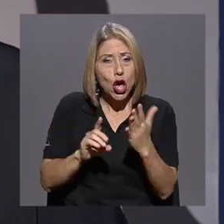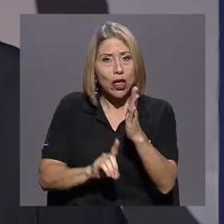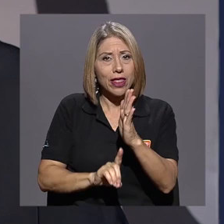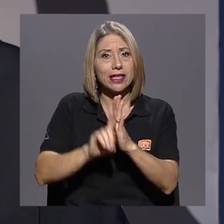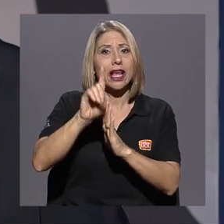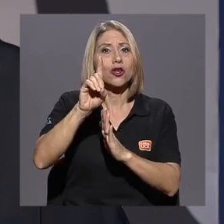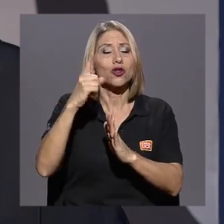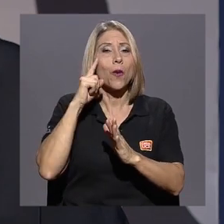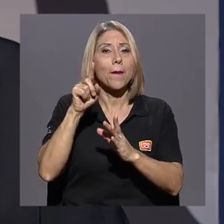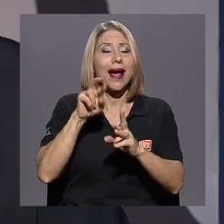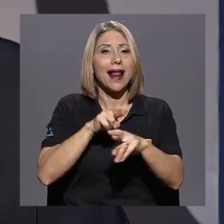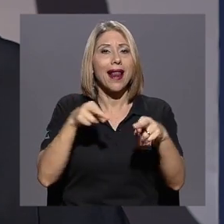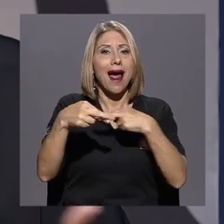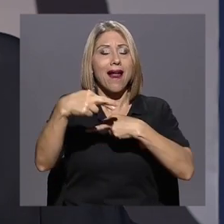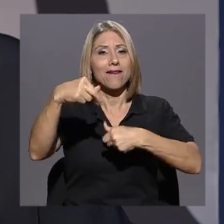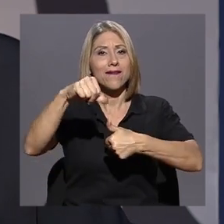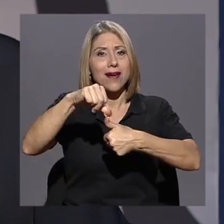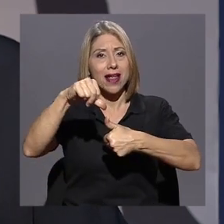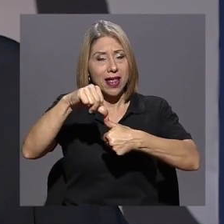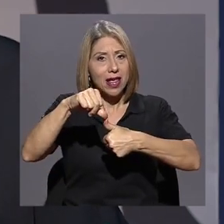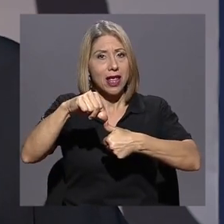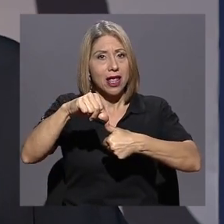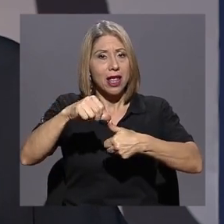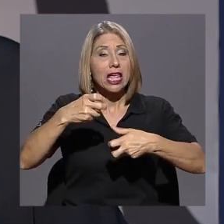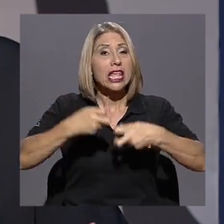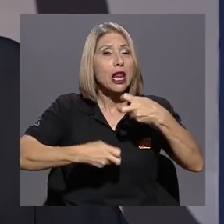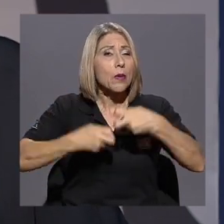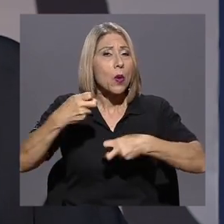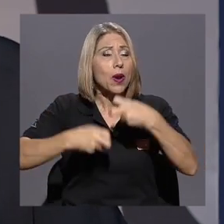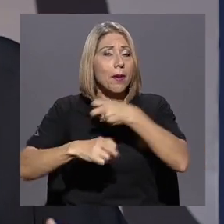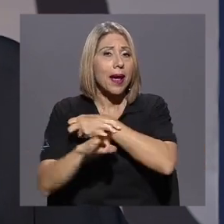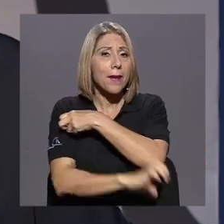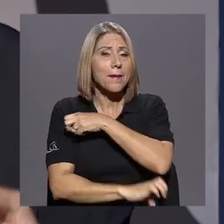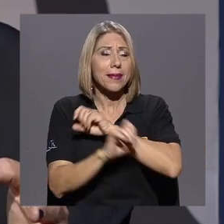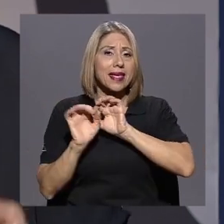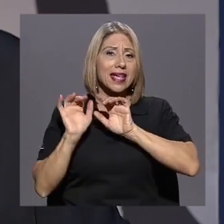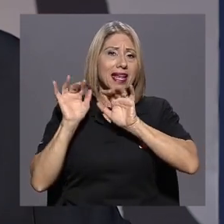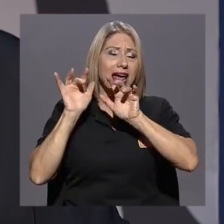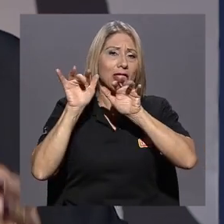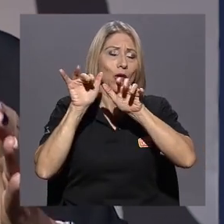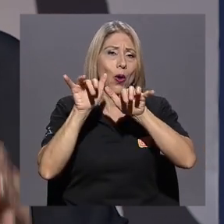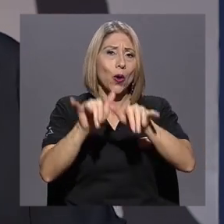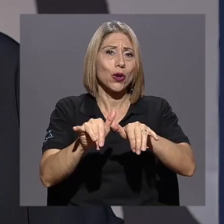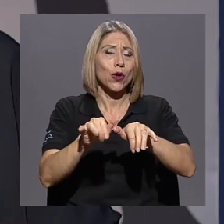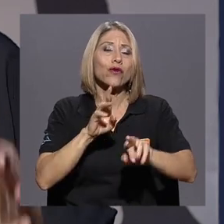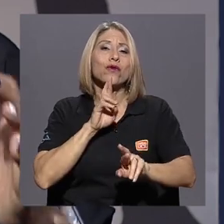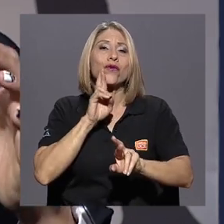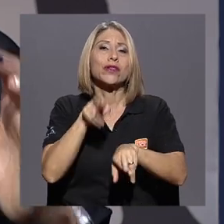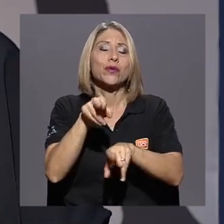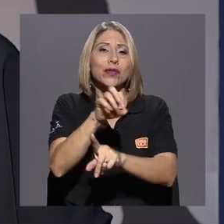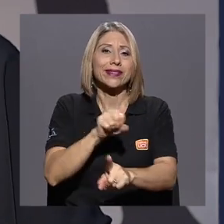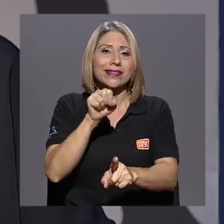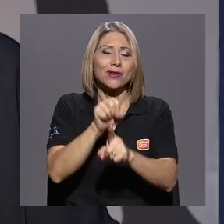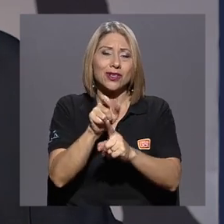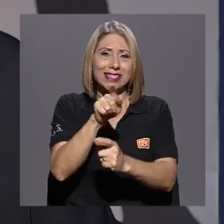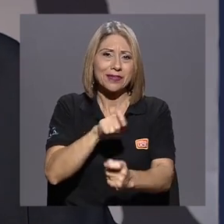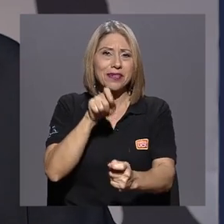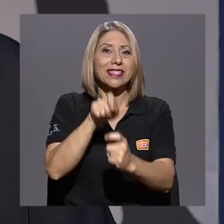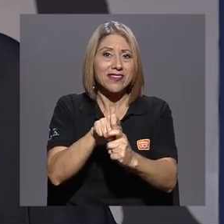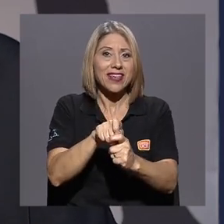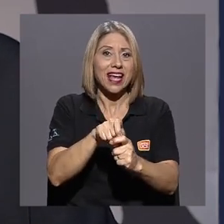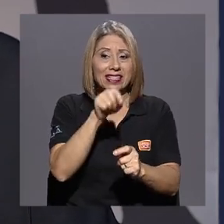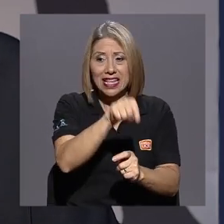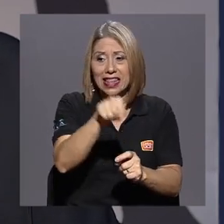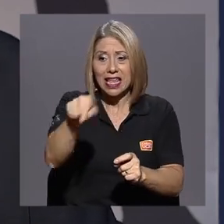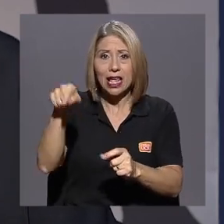para la región, y el problema migratorio que obedece a situaciones muy específicas de los países que